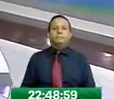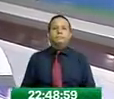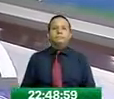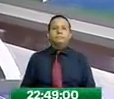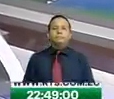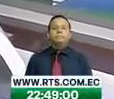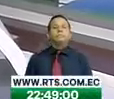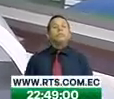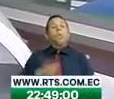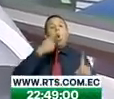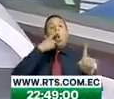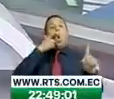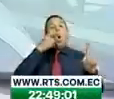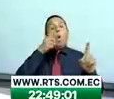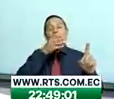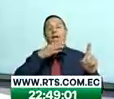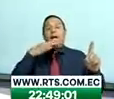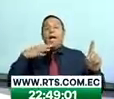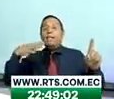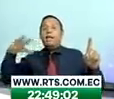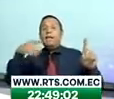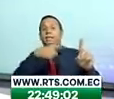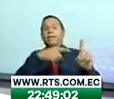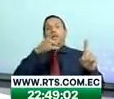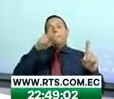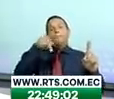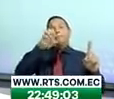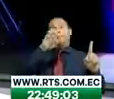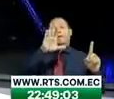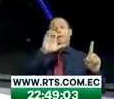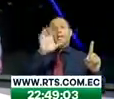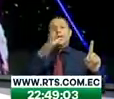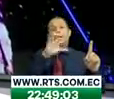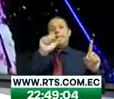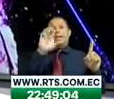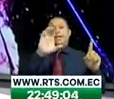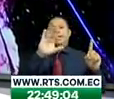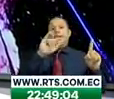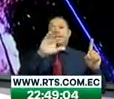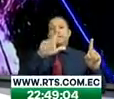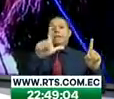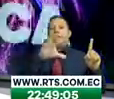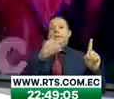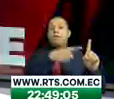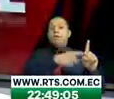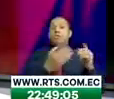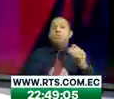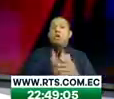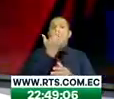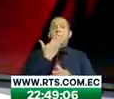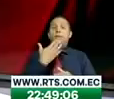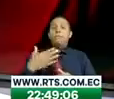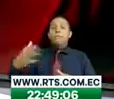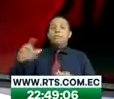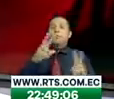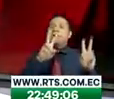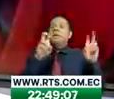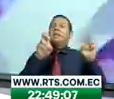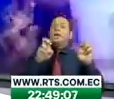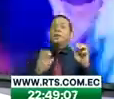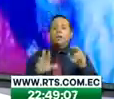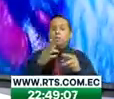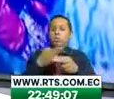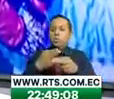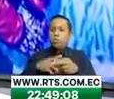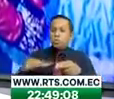Y el artista Pete Castillo conversó con Primera Fila sobre los detalles de su canción Te Llamas Guayaquil. Asimismo, compartió cómo tuvo que